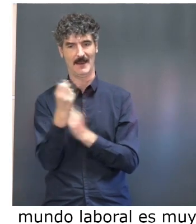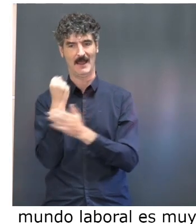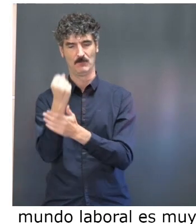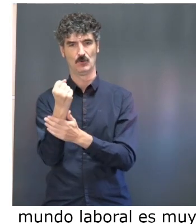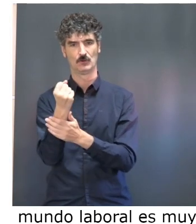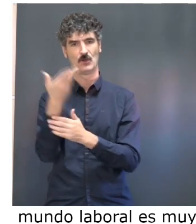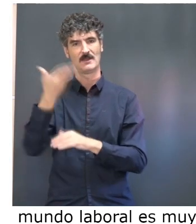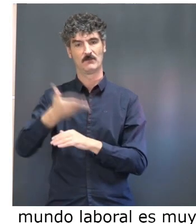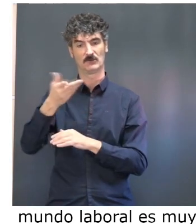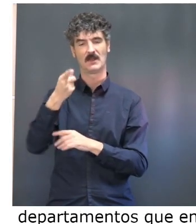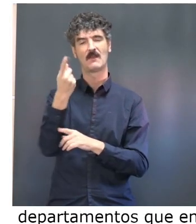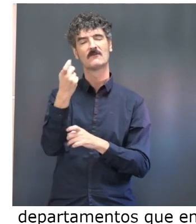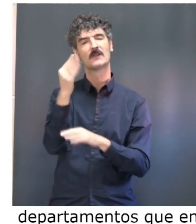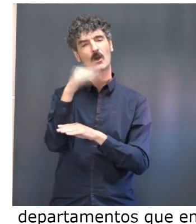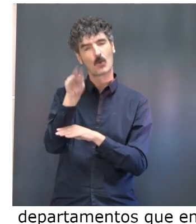que la administración tiene que cuidar